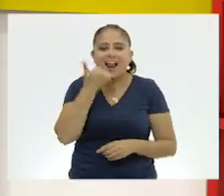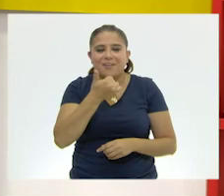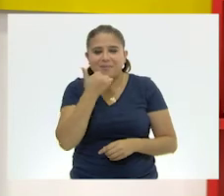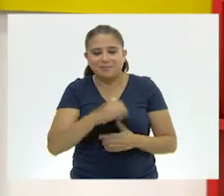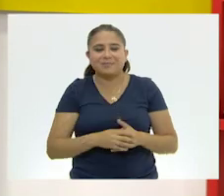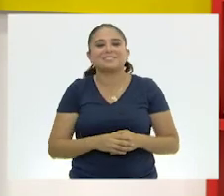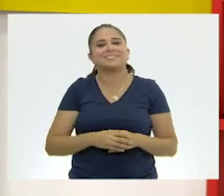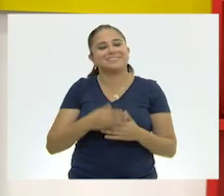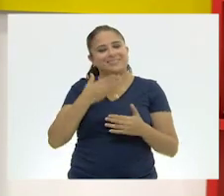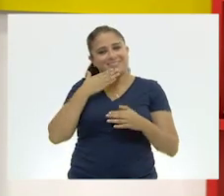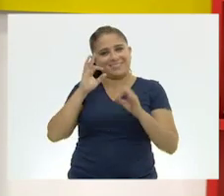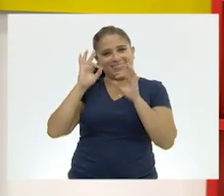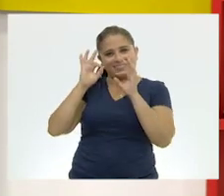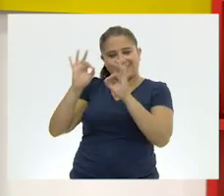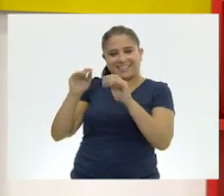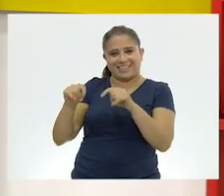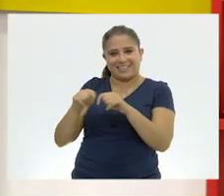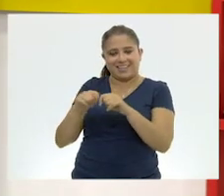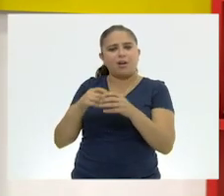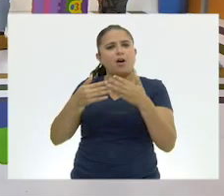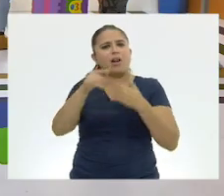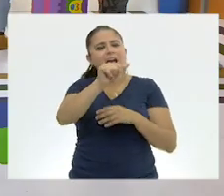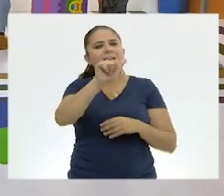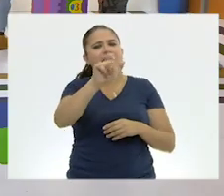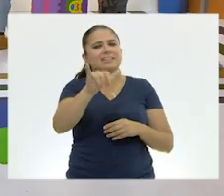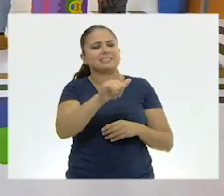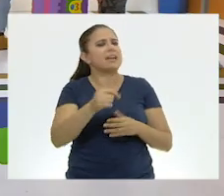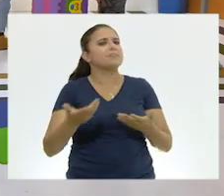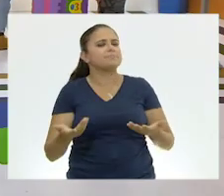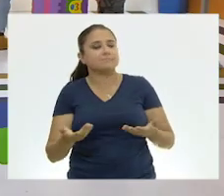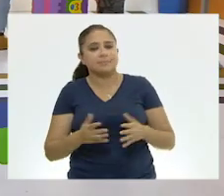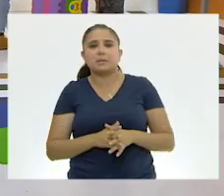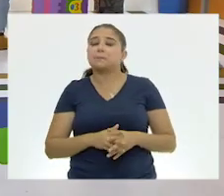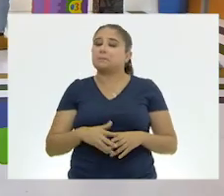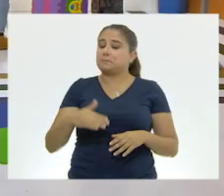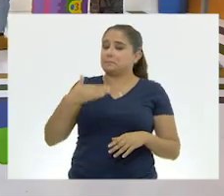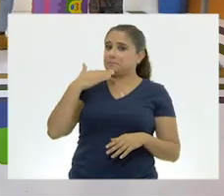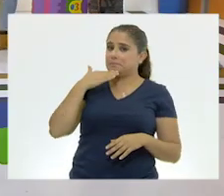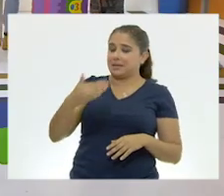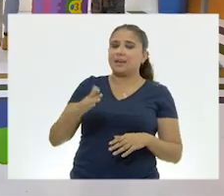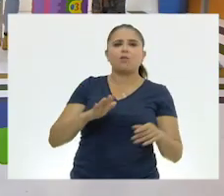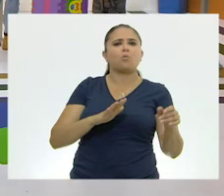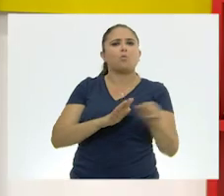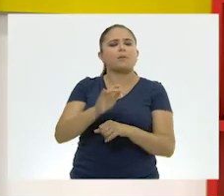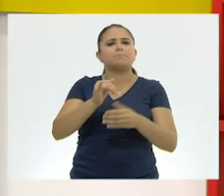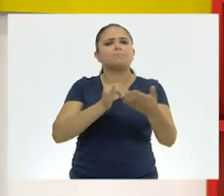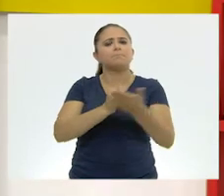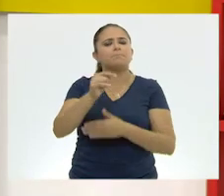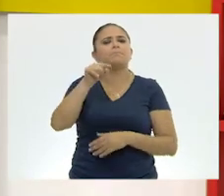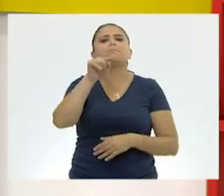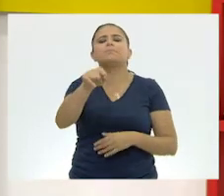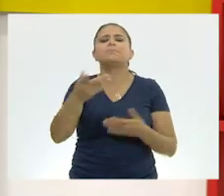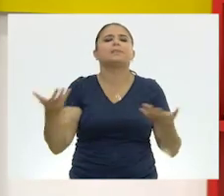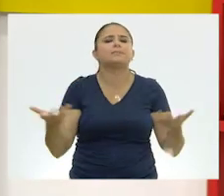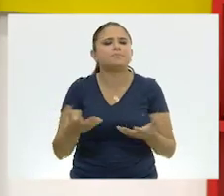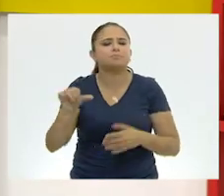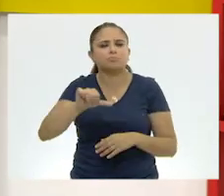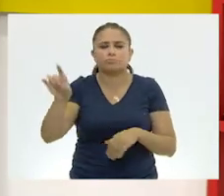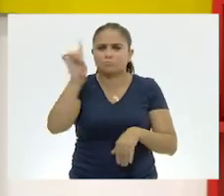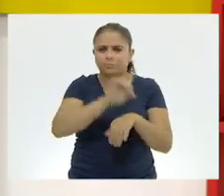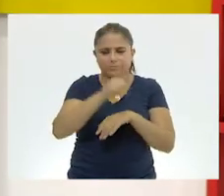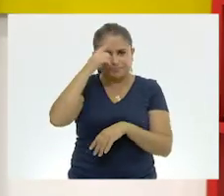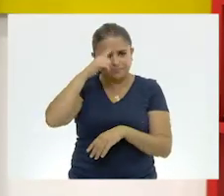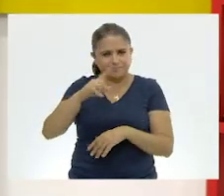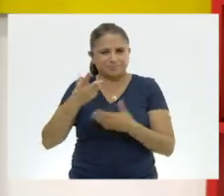bien, excelente tío. ¿Cómo vas, Alexia? Bien. Muy bien, ¿cuál fue la decisión que tú tomaste el día de hoy